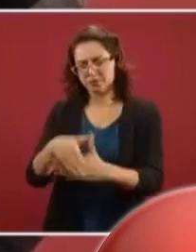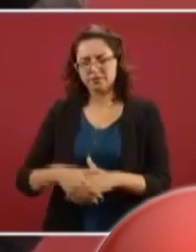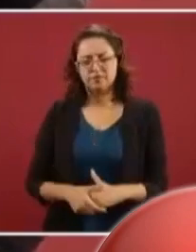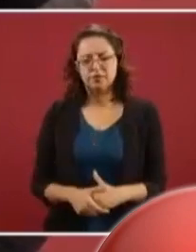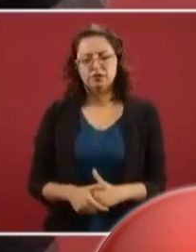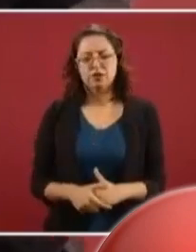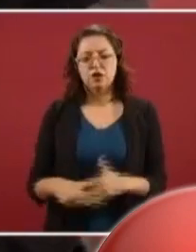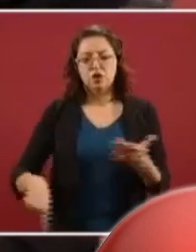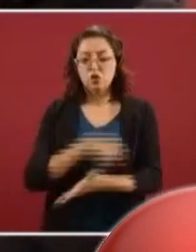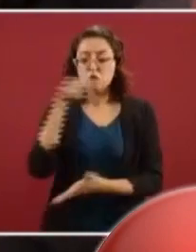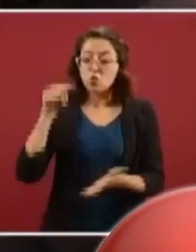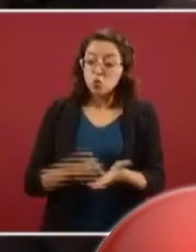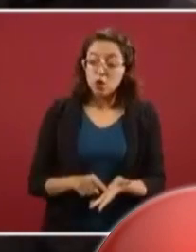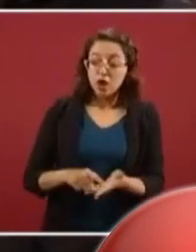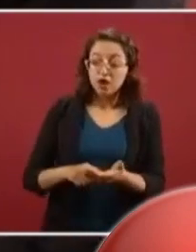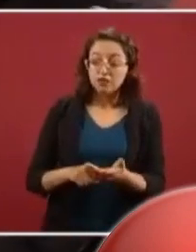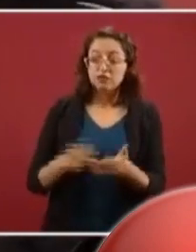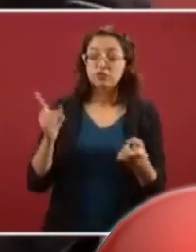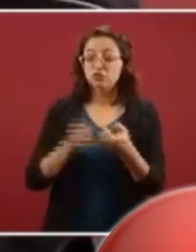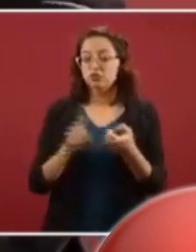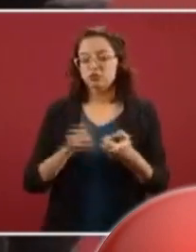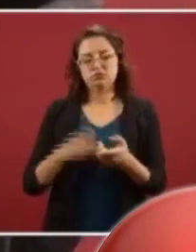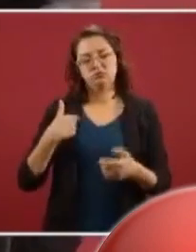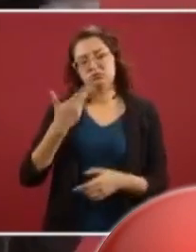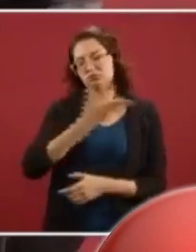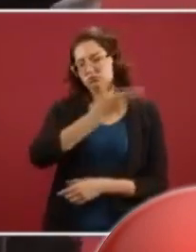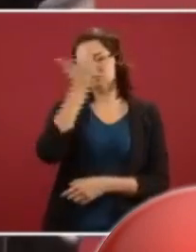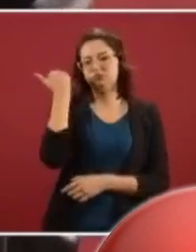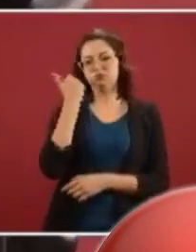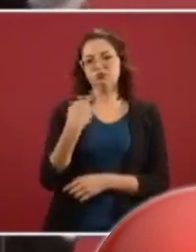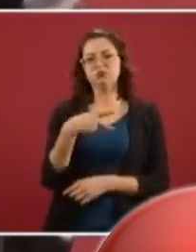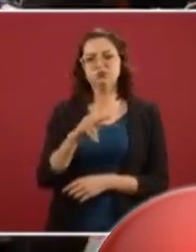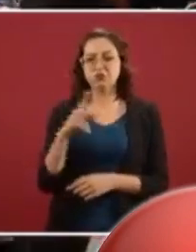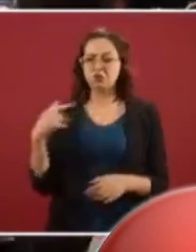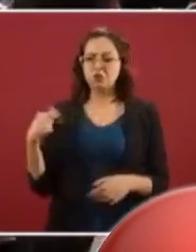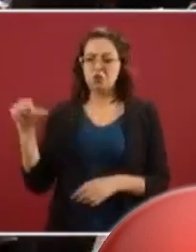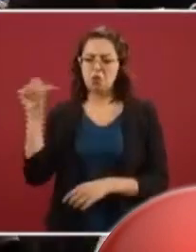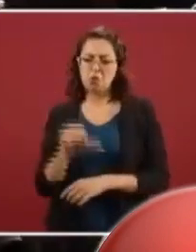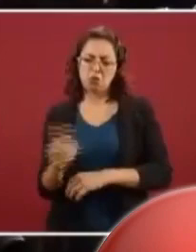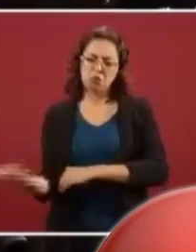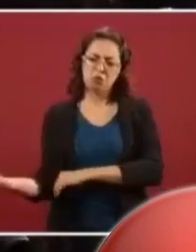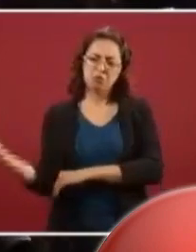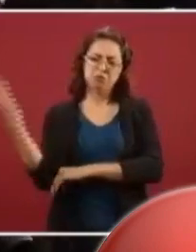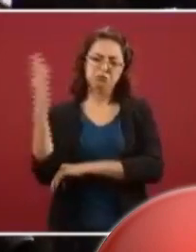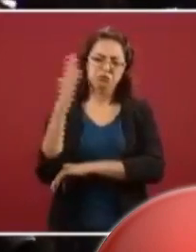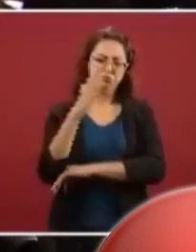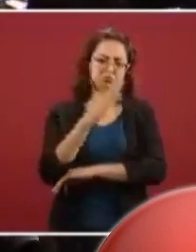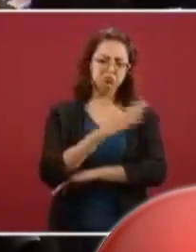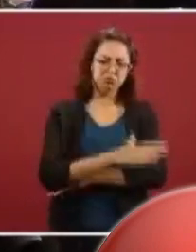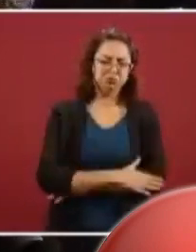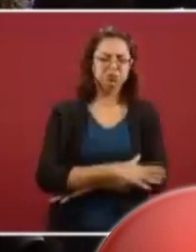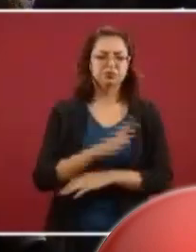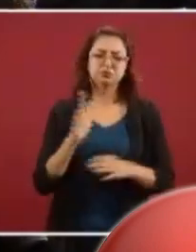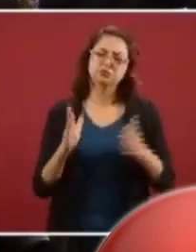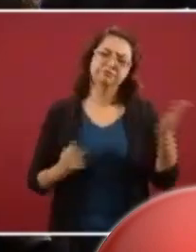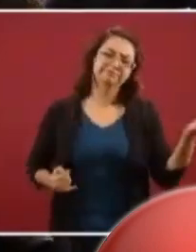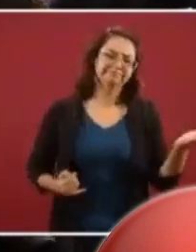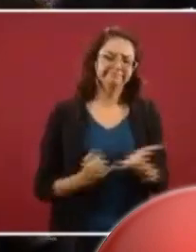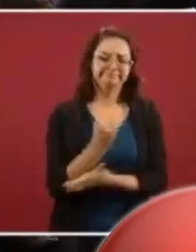dónde va a ser la reunión pero nuestras cursos del día se sabrá